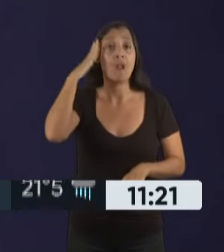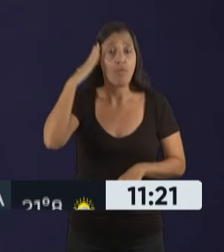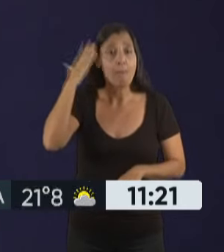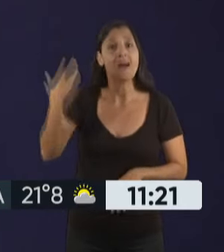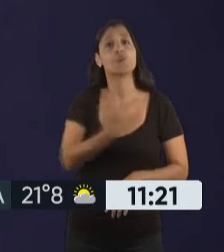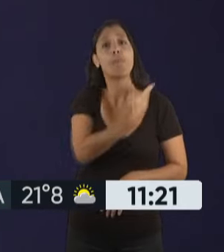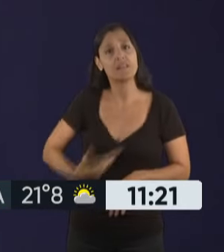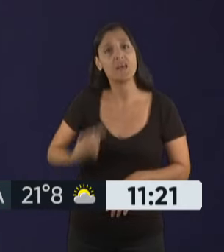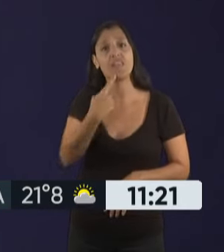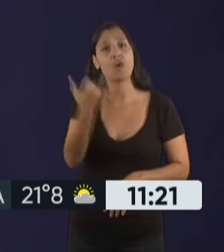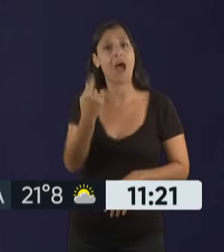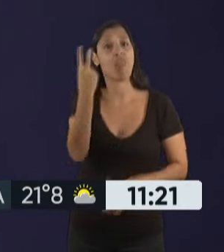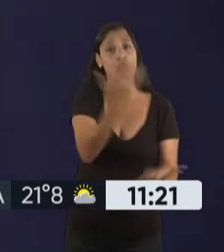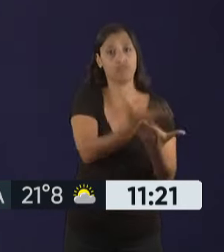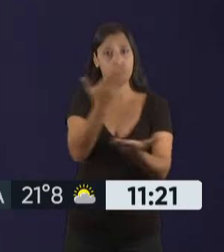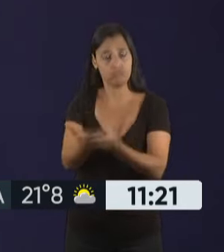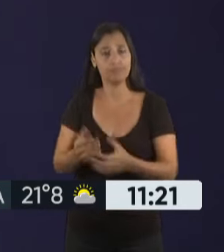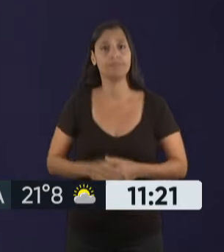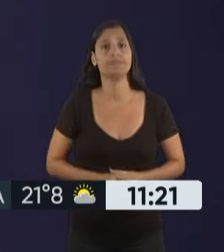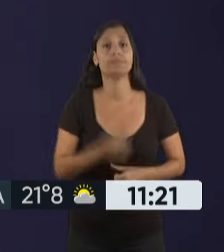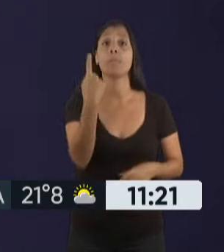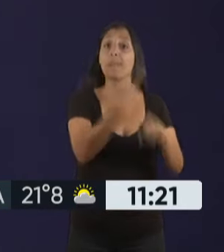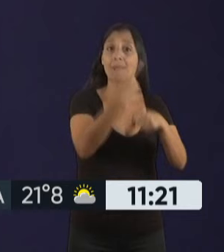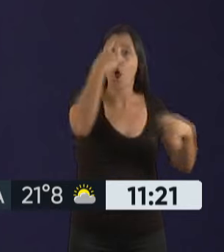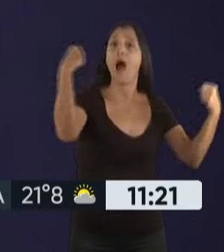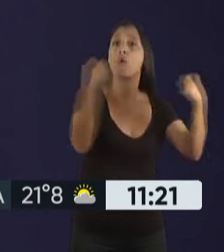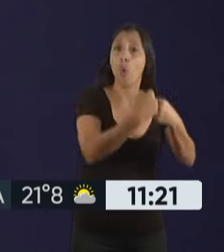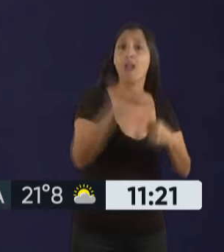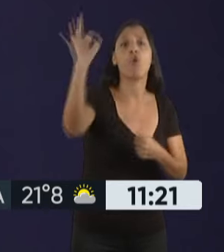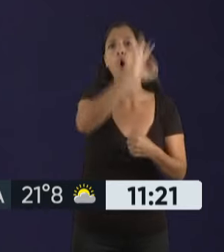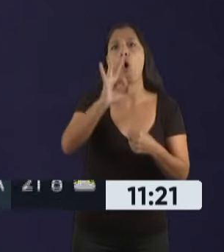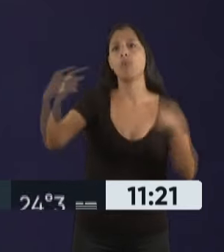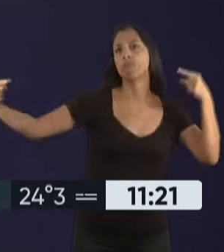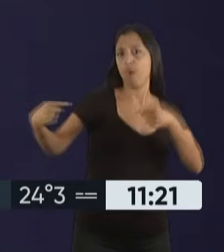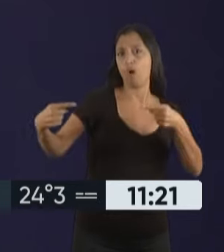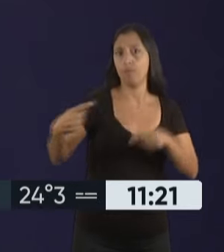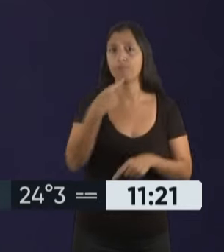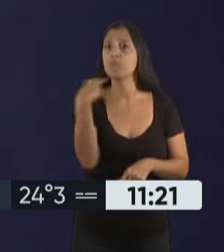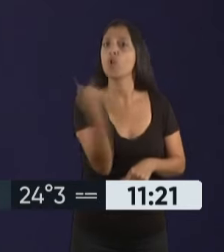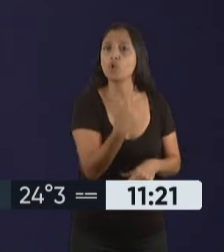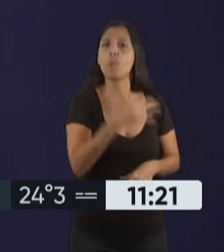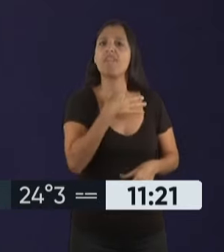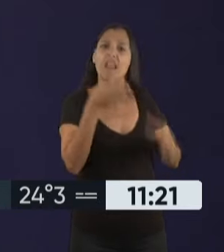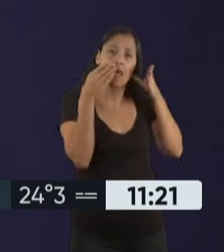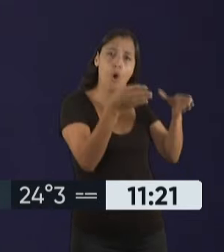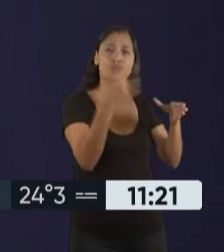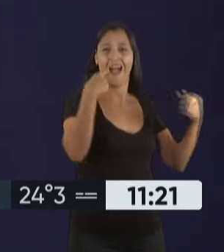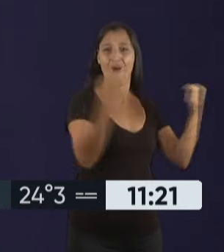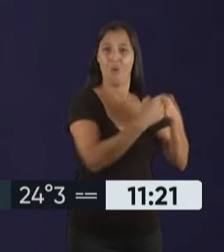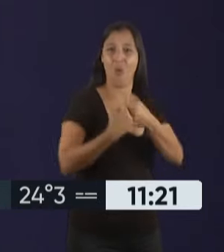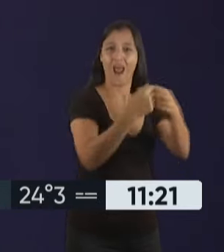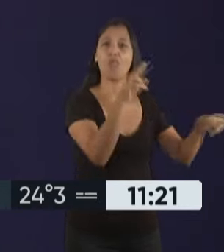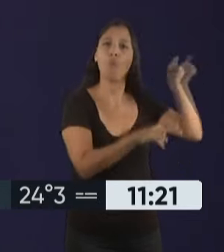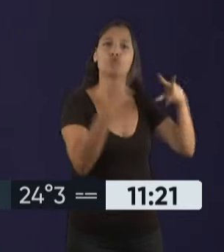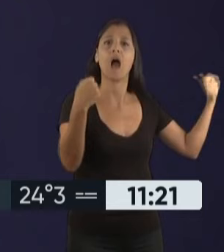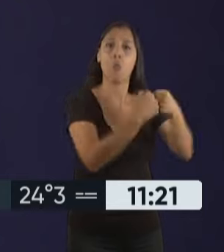ofreció dos alternativas a la diligencia el acuerdo o la confrontación preferimos el acuerdo pero estamos dispuestos